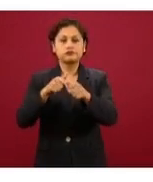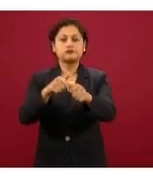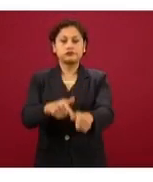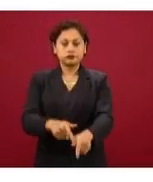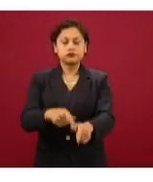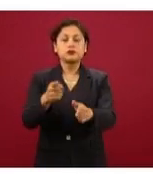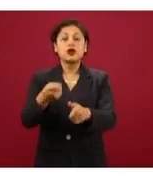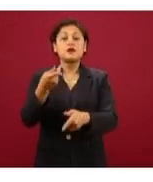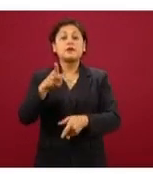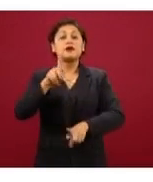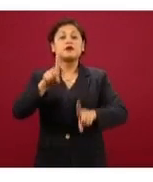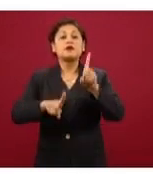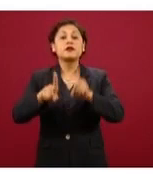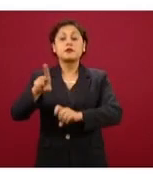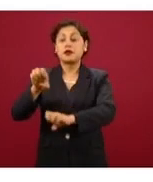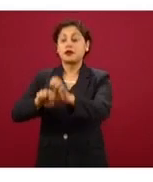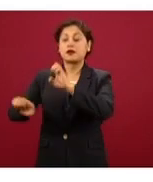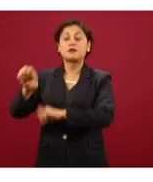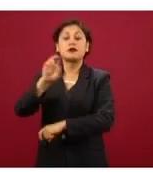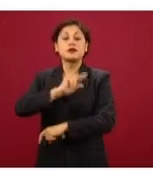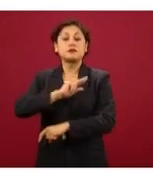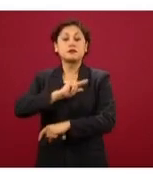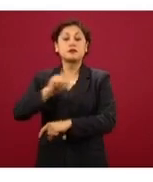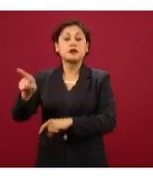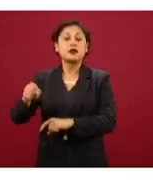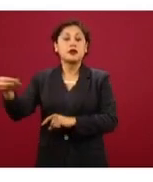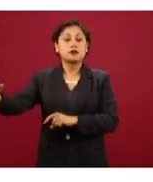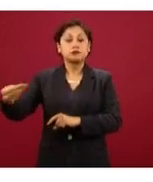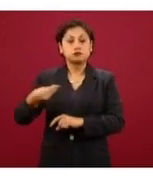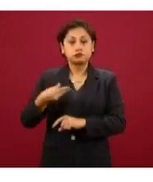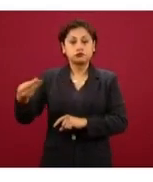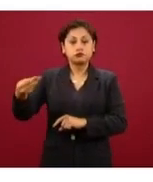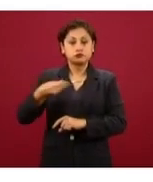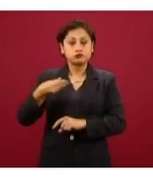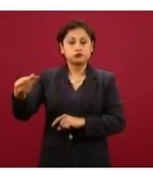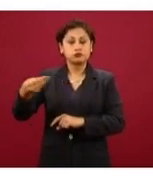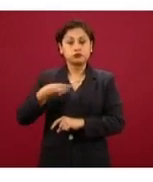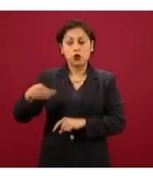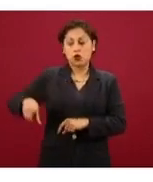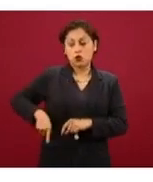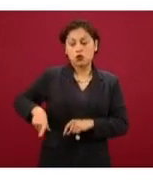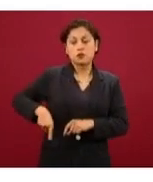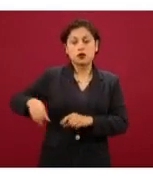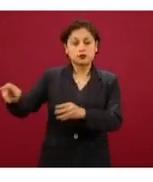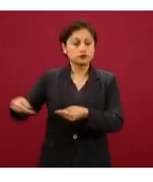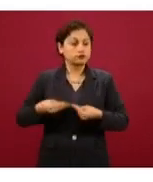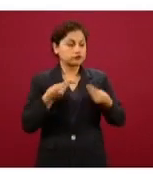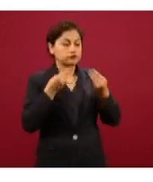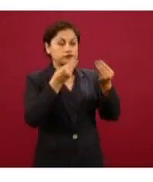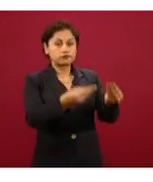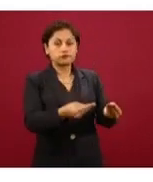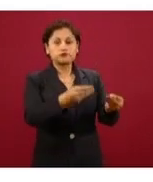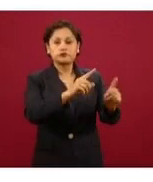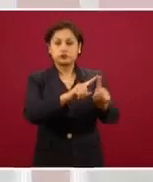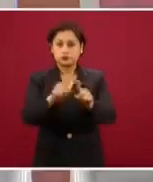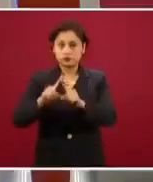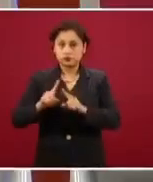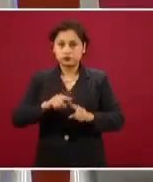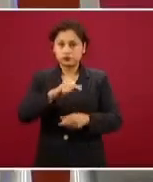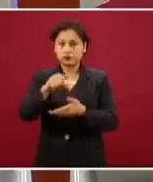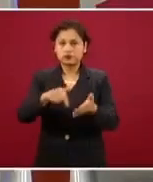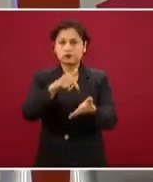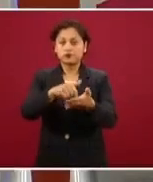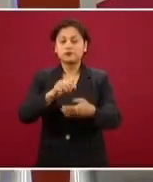proveeduría privada no esté respondiendo, el gobierno sí responde y cubre estas necesidades. En la siguiente